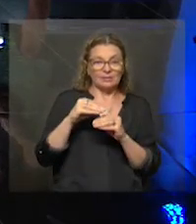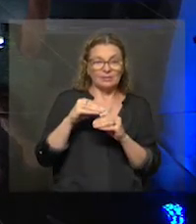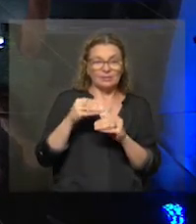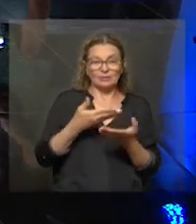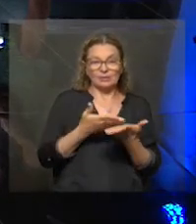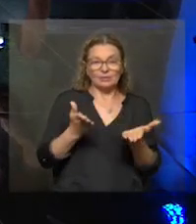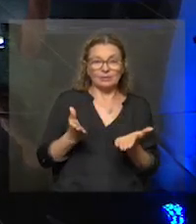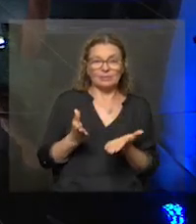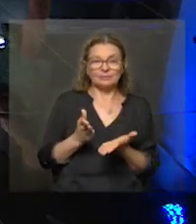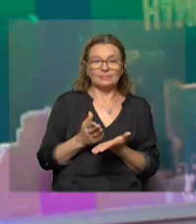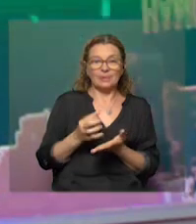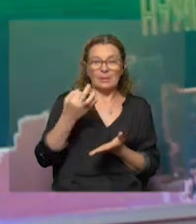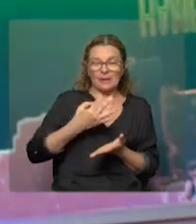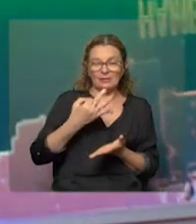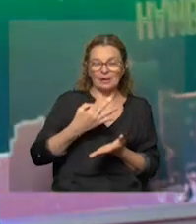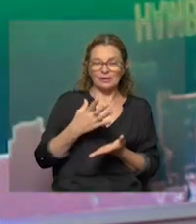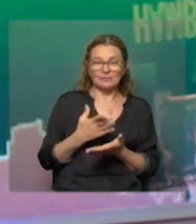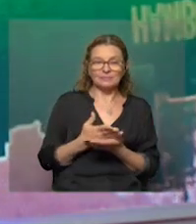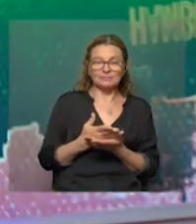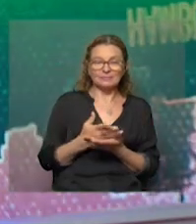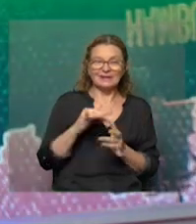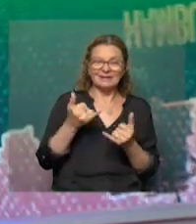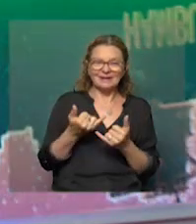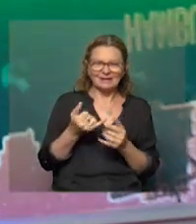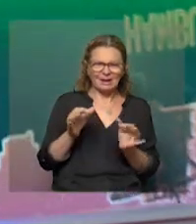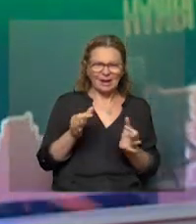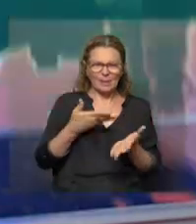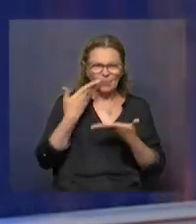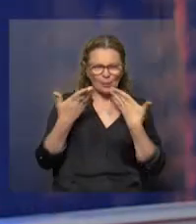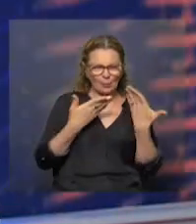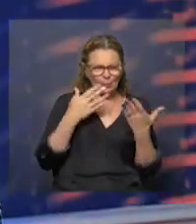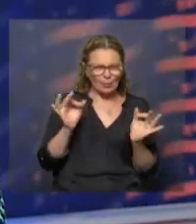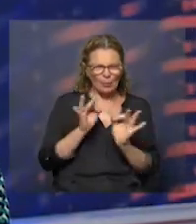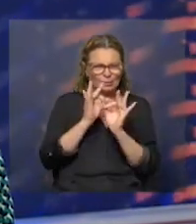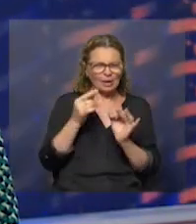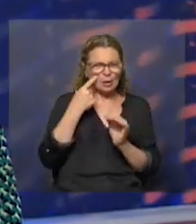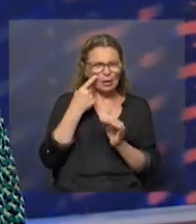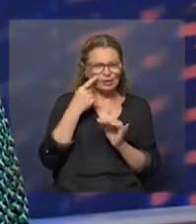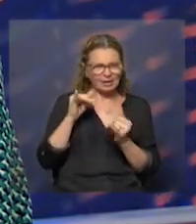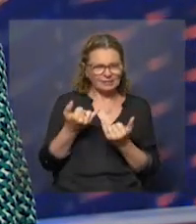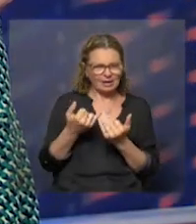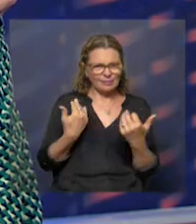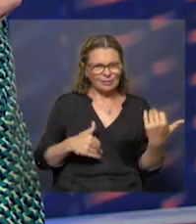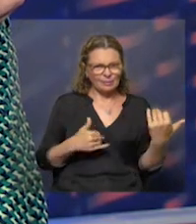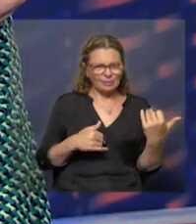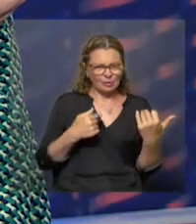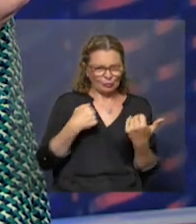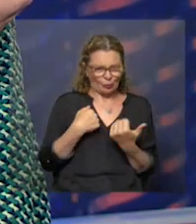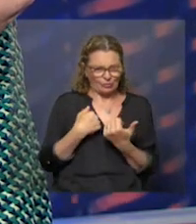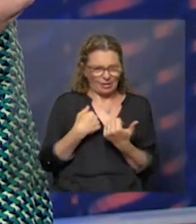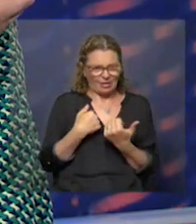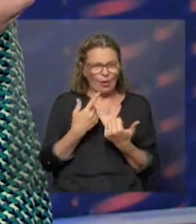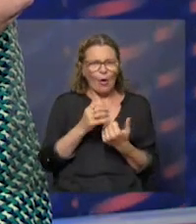esto. Perfecto. ¿Ya tenías canciones cuando se conocen? ¿Estabas tocando tus